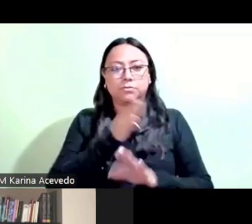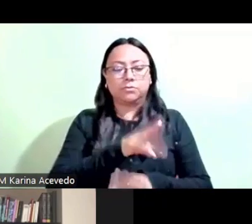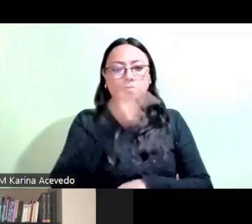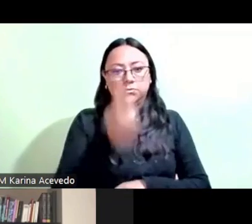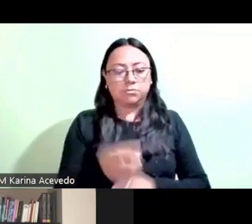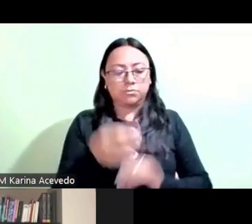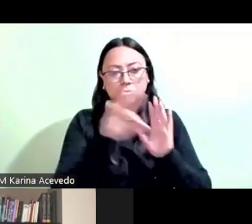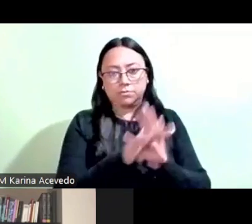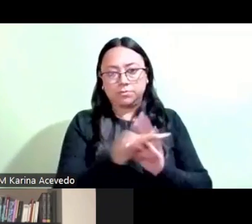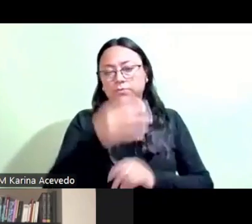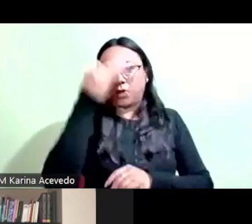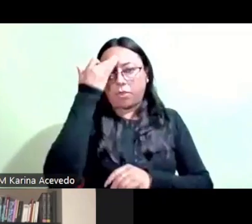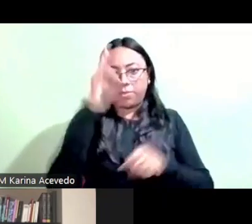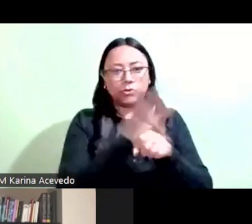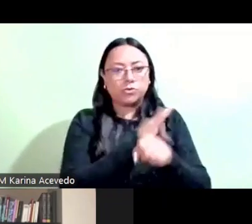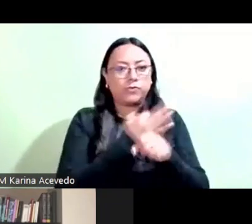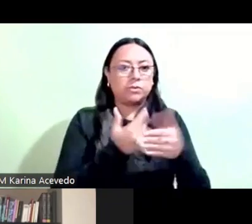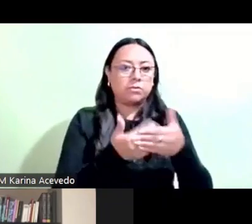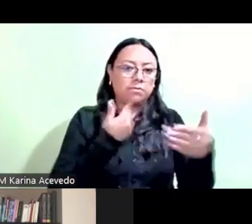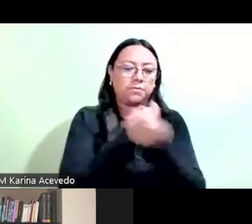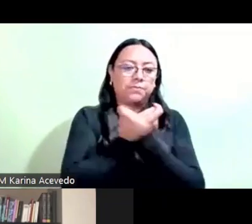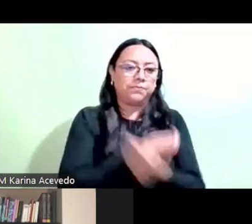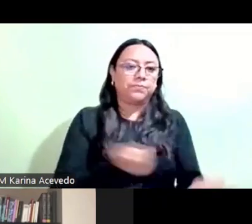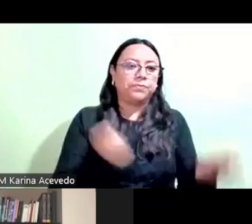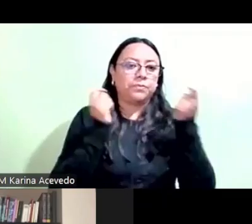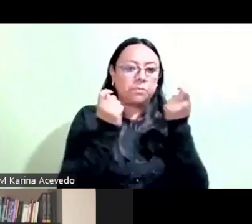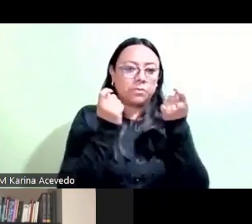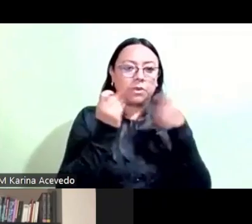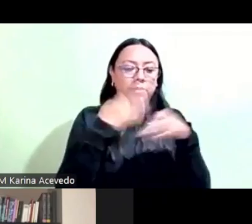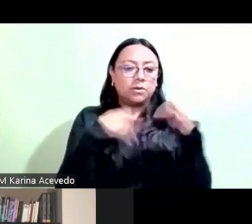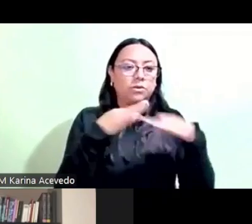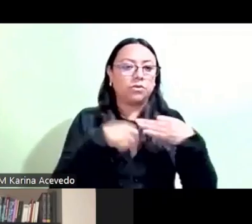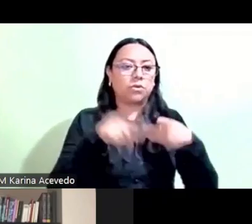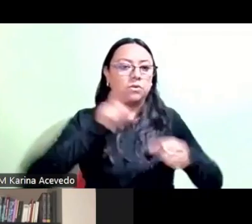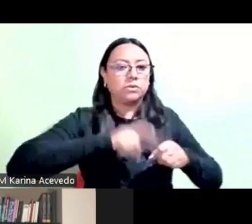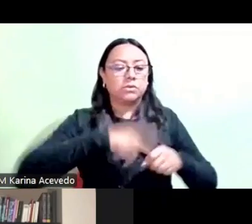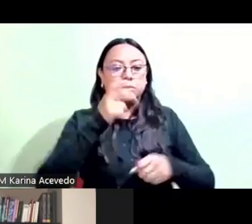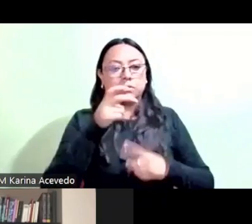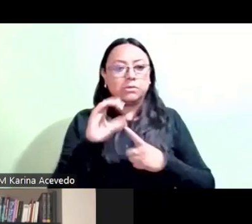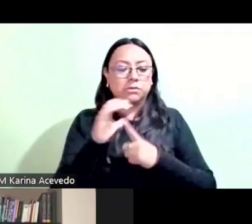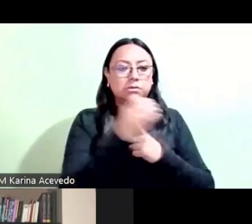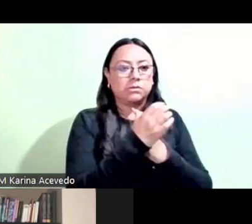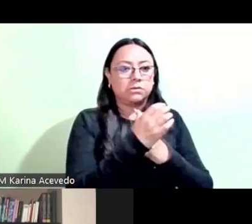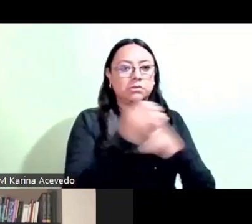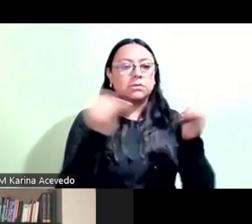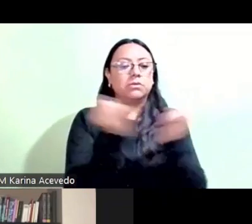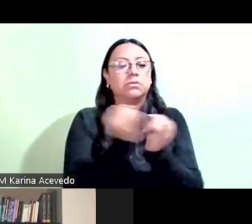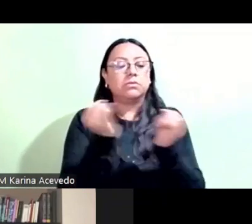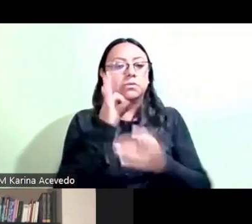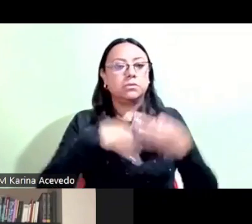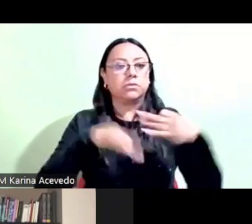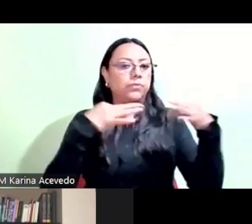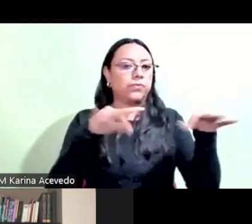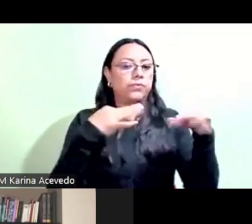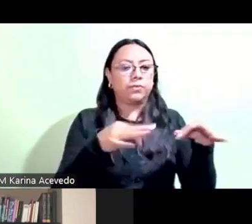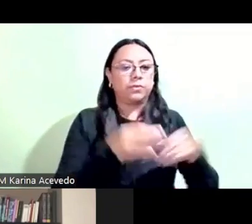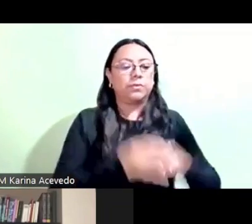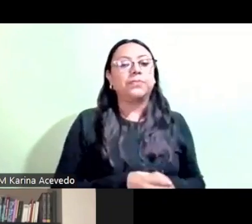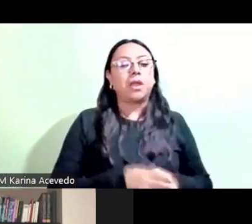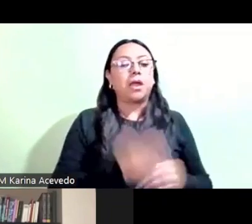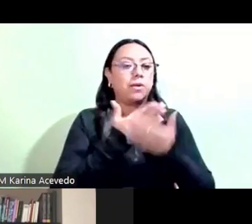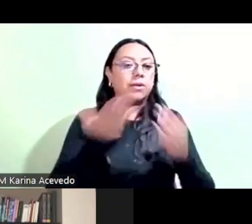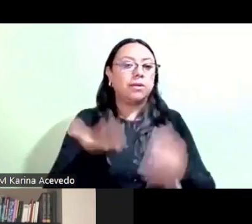distribuido con la debida anticipación a cada uno de los integrantes de esta comisión y el documento es de conocimiento de todas y todos, solicito al